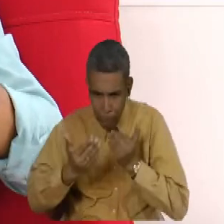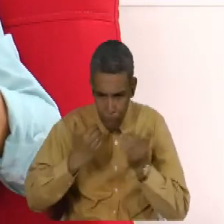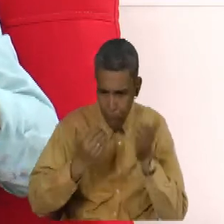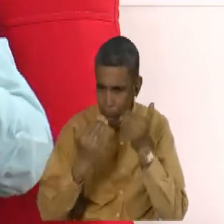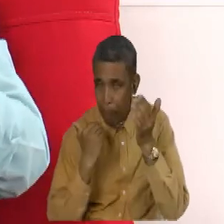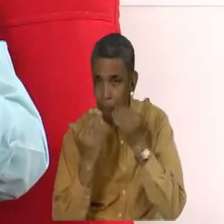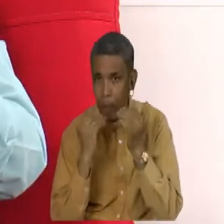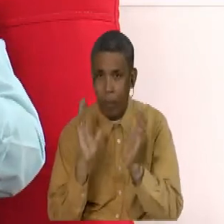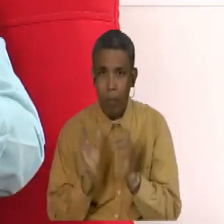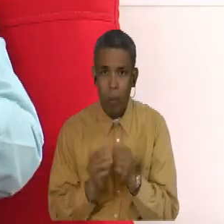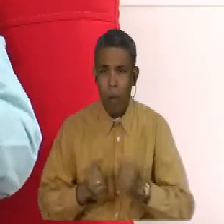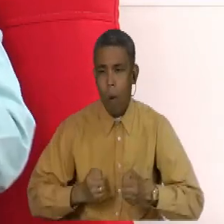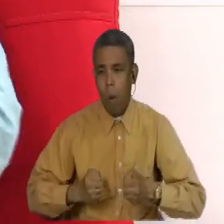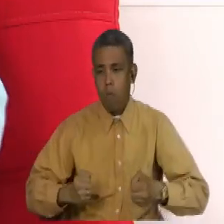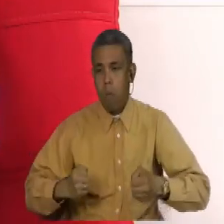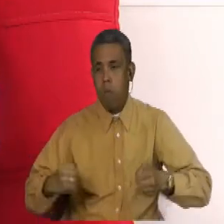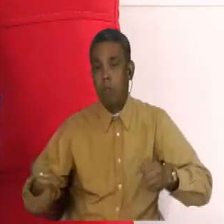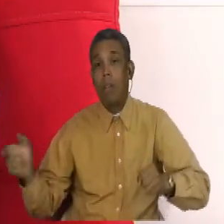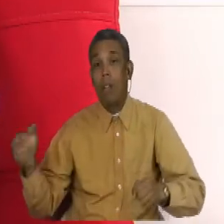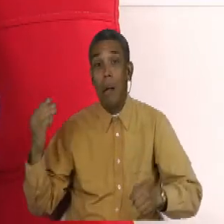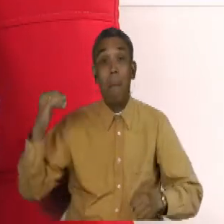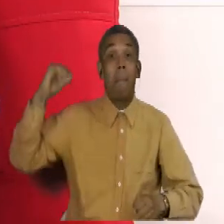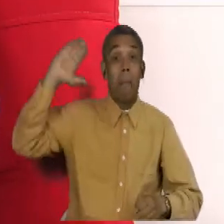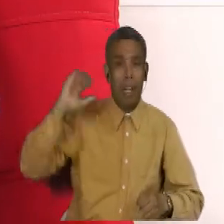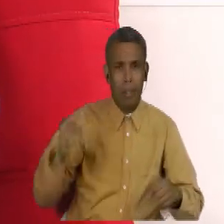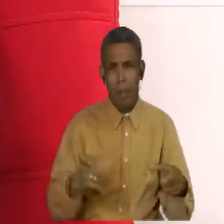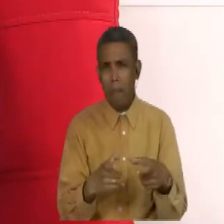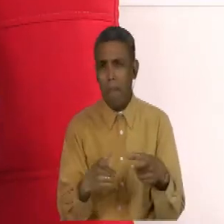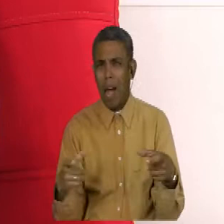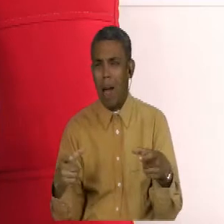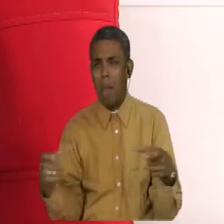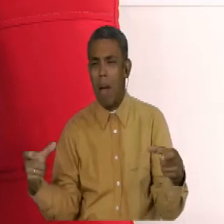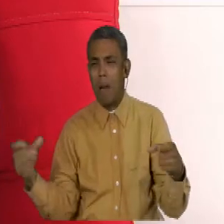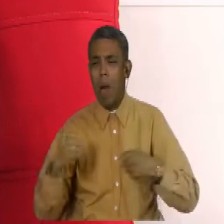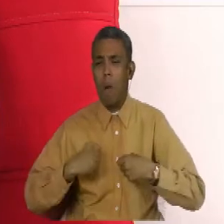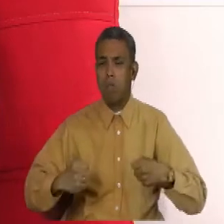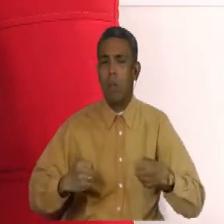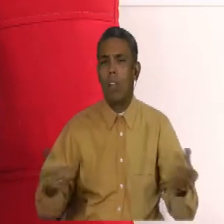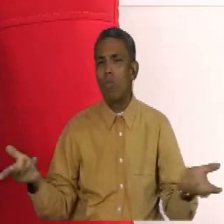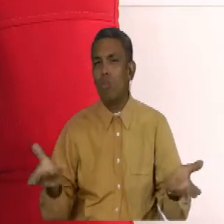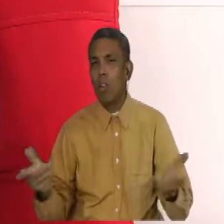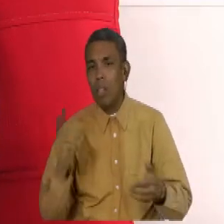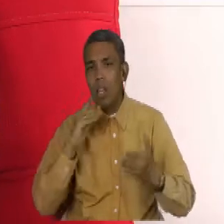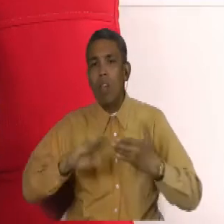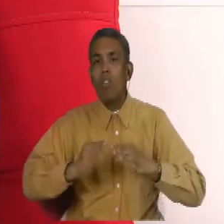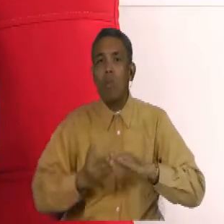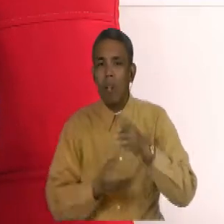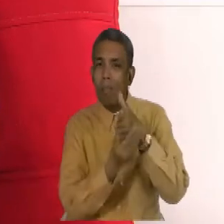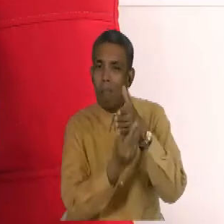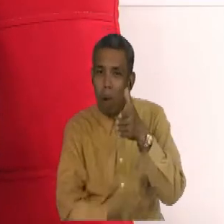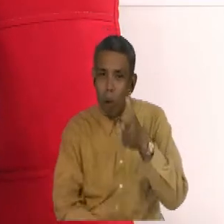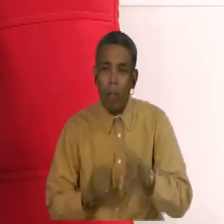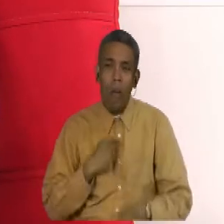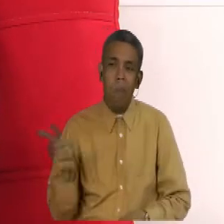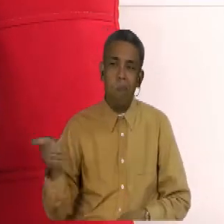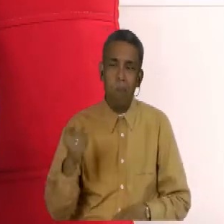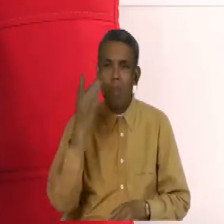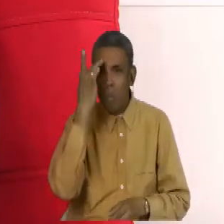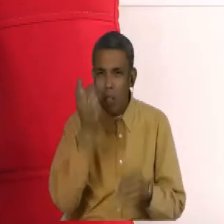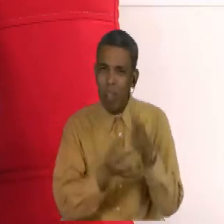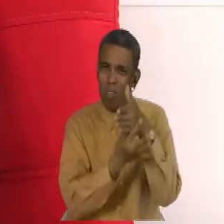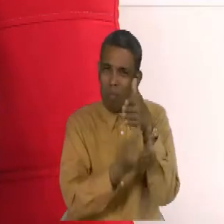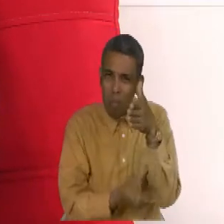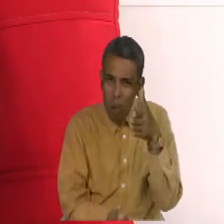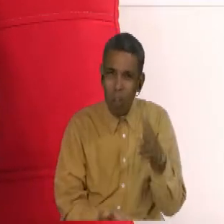más peso que el que deberían tener, pero mal alimentados, porque su alimentación va a ser a base de carbohidratos y no de